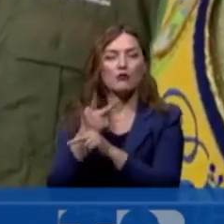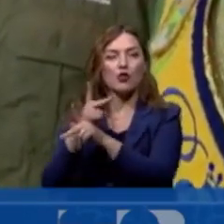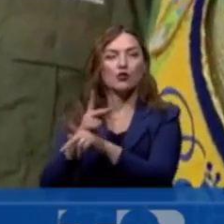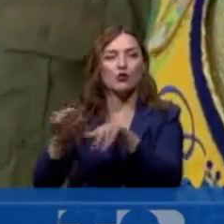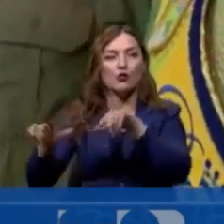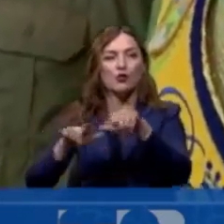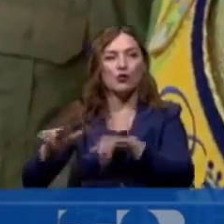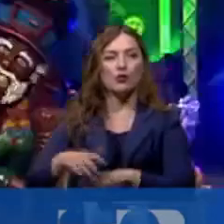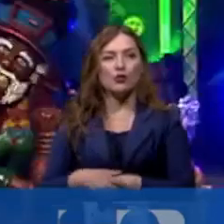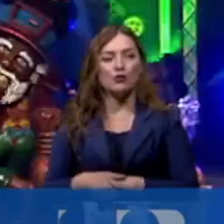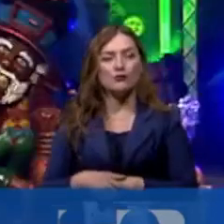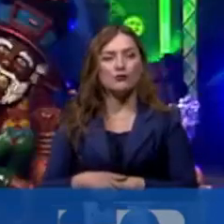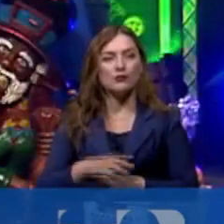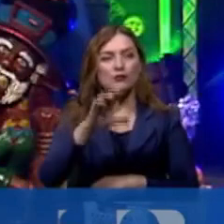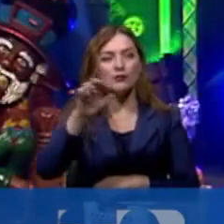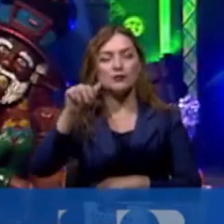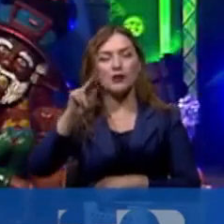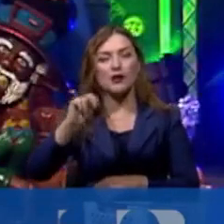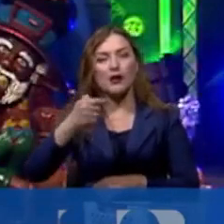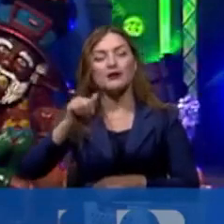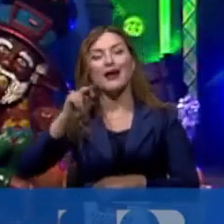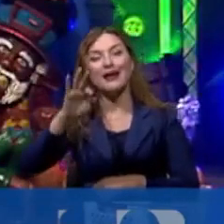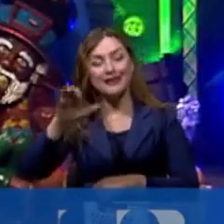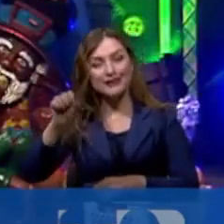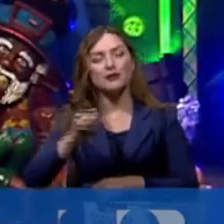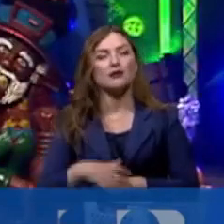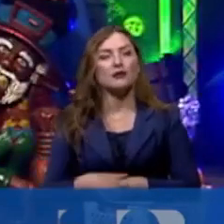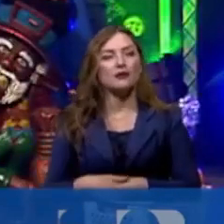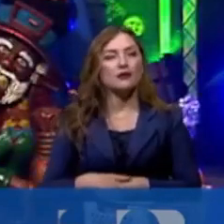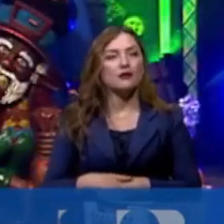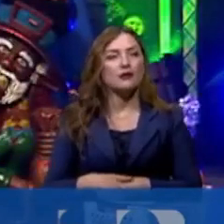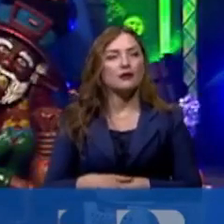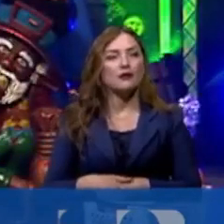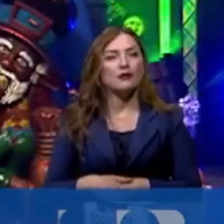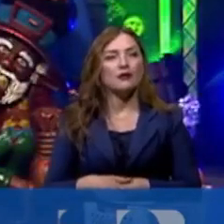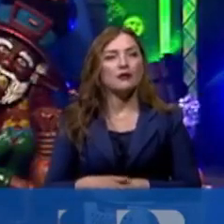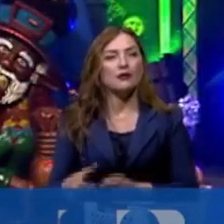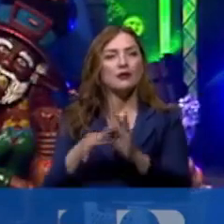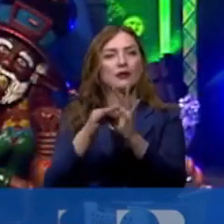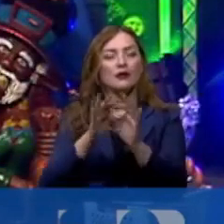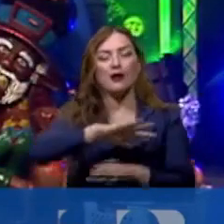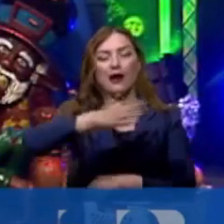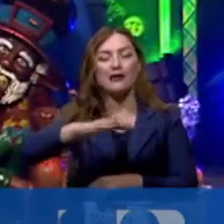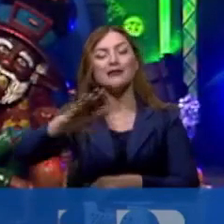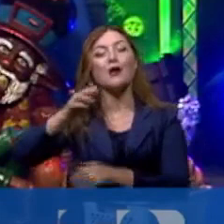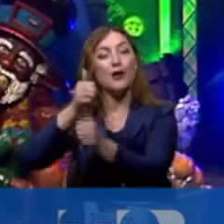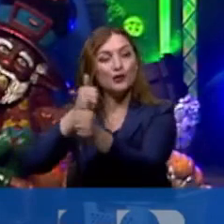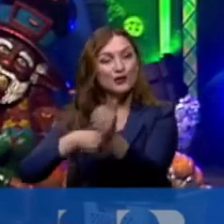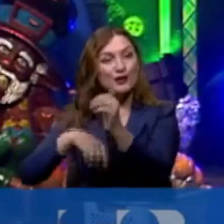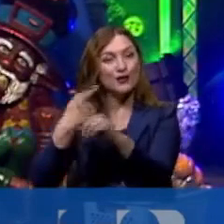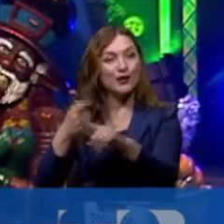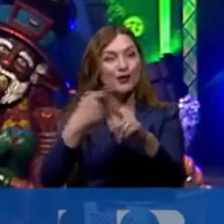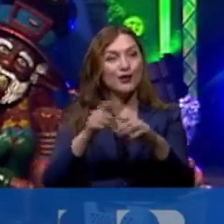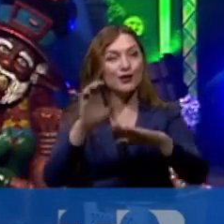espacio, la puerta del Yanganate-Sangay. El corredor Yanganate-Sangay es el vínculo entre los Andes y la Amazonía. ¡Qué increíble! Uno de los sitios más diversos del Ecuador. Y